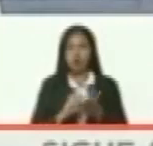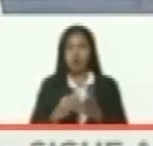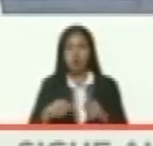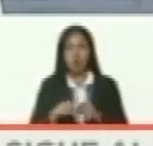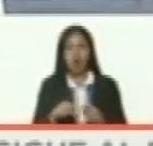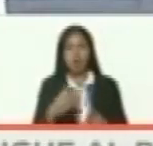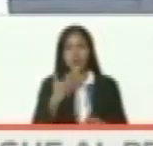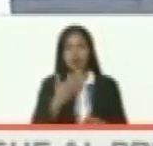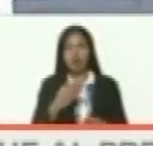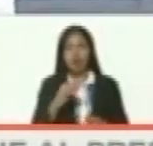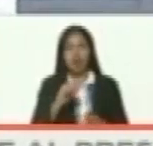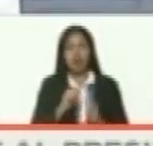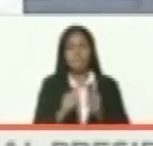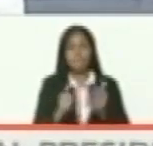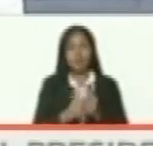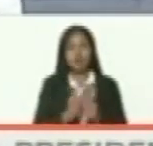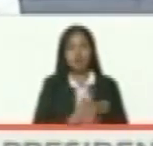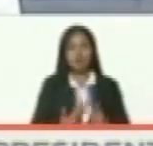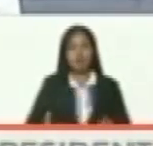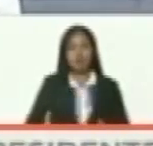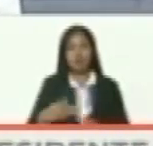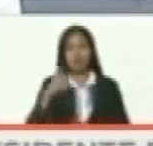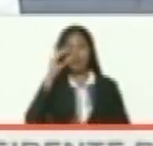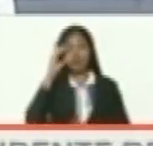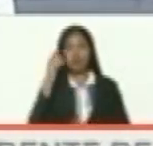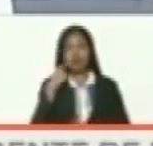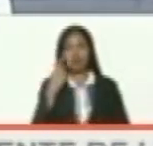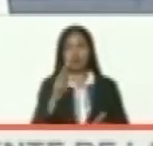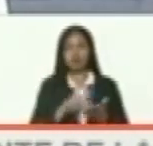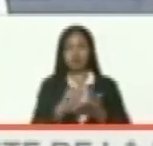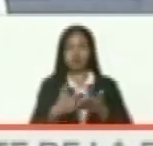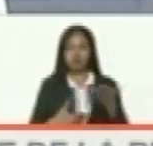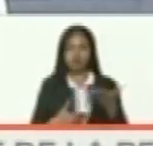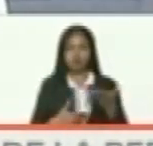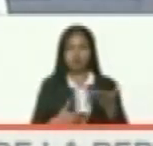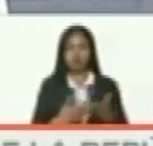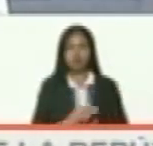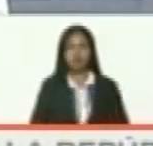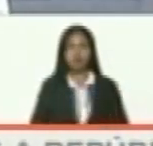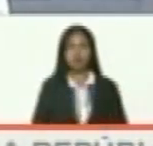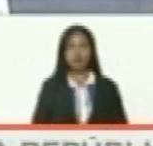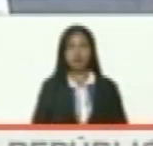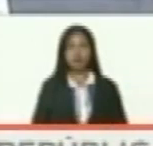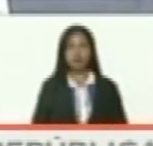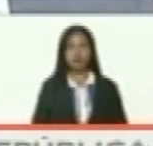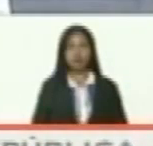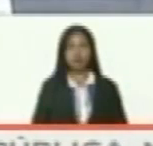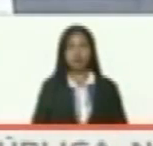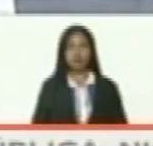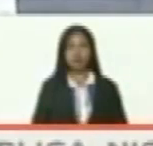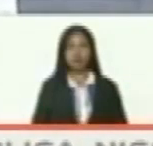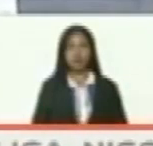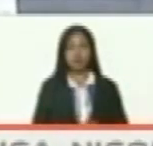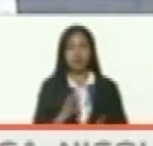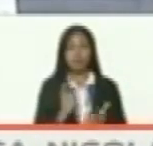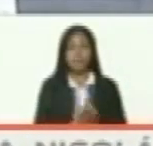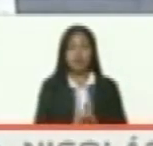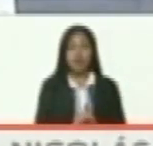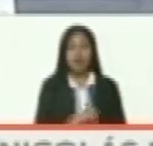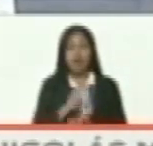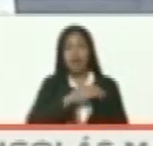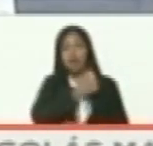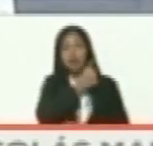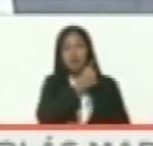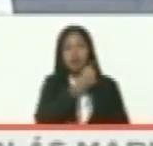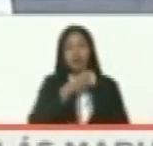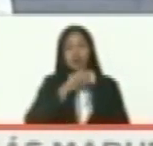la vicepresidenta de la República, Delcy Rodríguez Gómez, y de la compañera jefa de